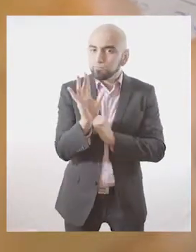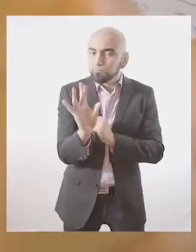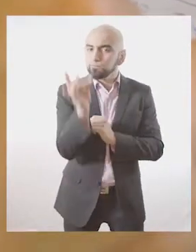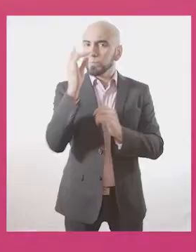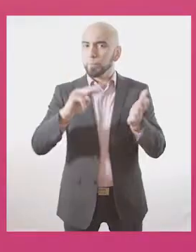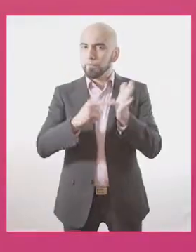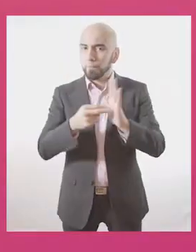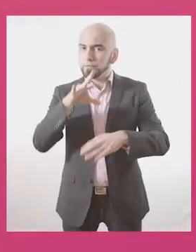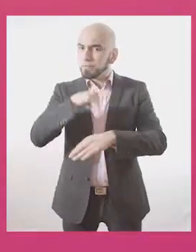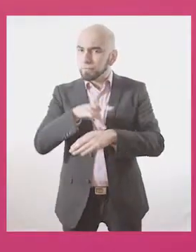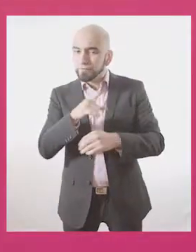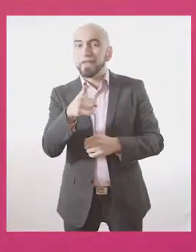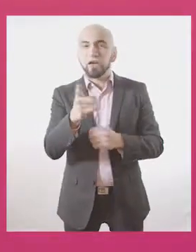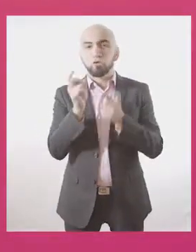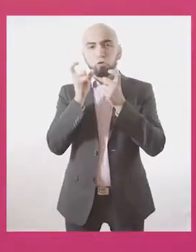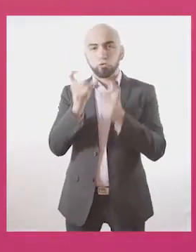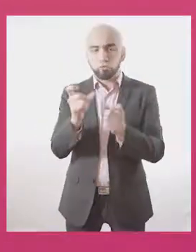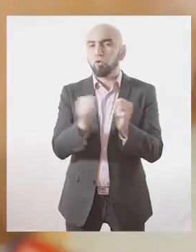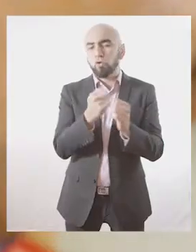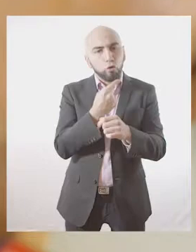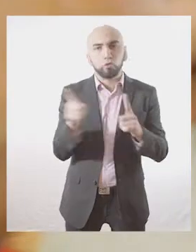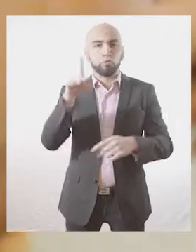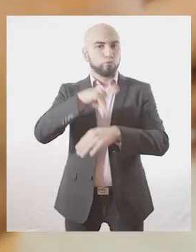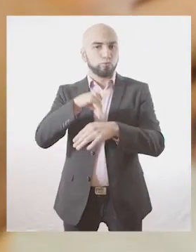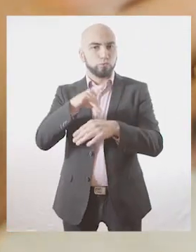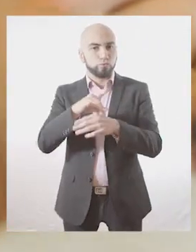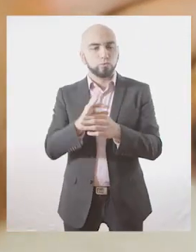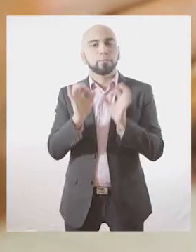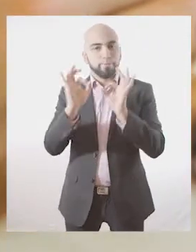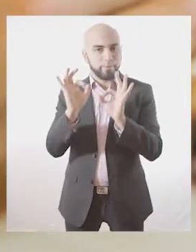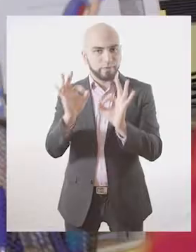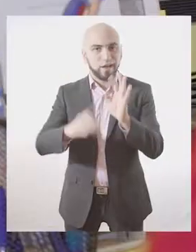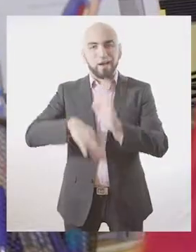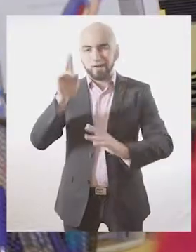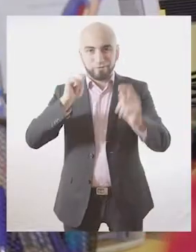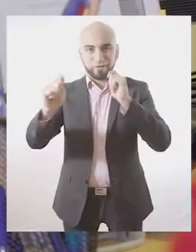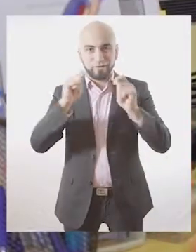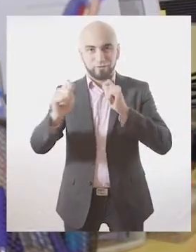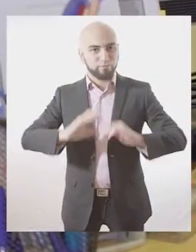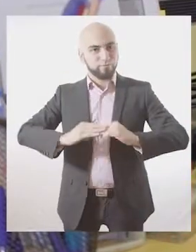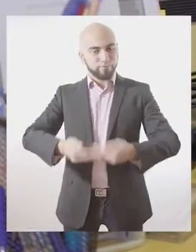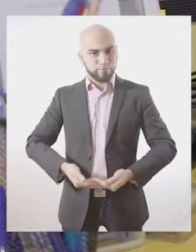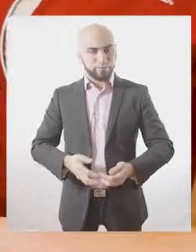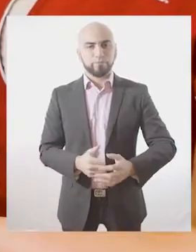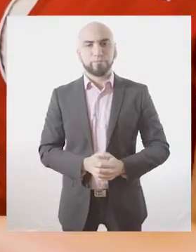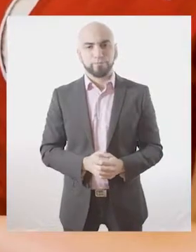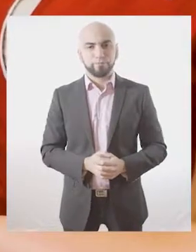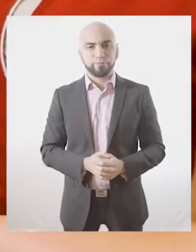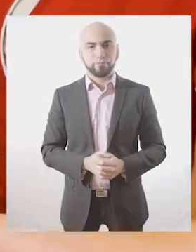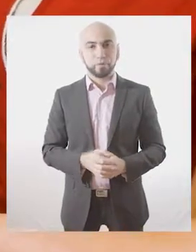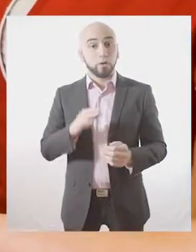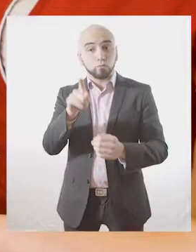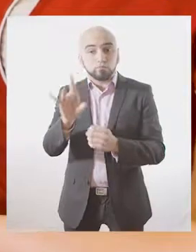detectara algún problema de salud, el control se realizará con especialistas en el Servicio de Alto Riesgo Obstétrico. Si se